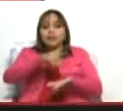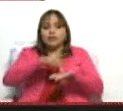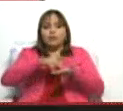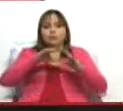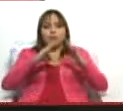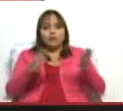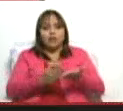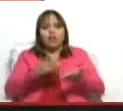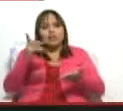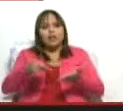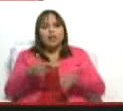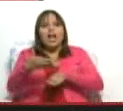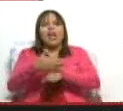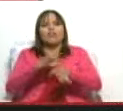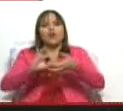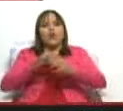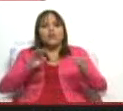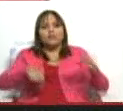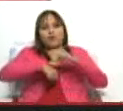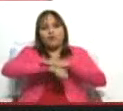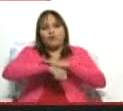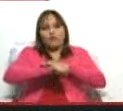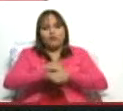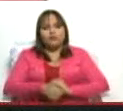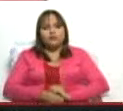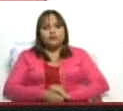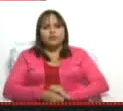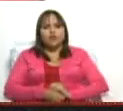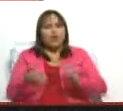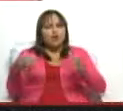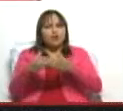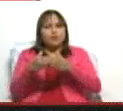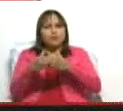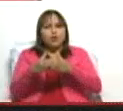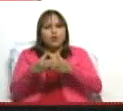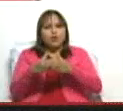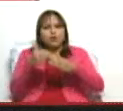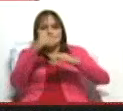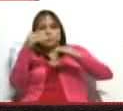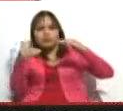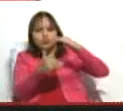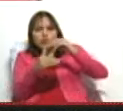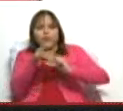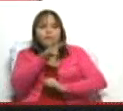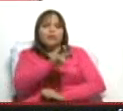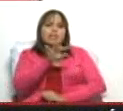Vimos el preolímpico de fútbol y a la selección, ese es sub-21, ¿verdad? Sub-23,